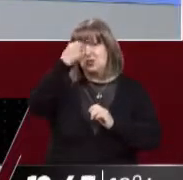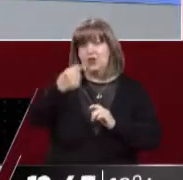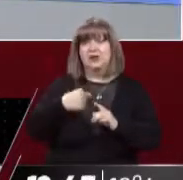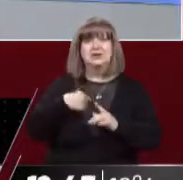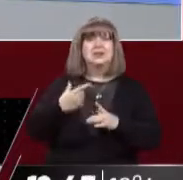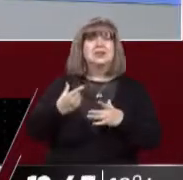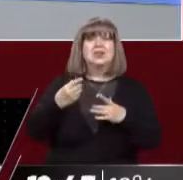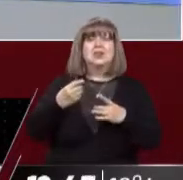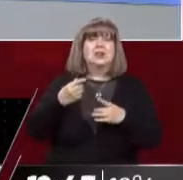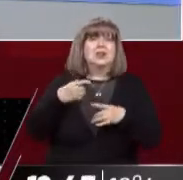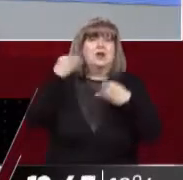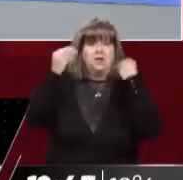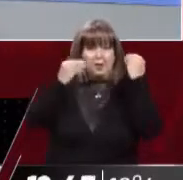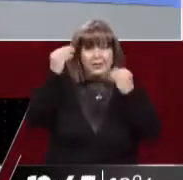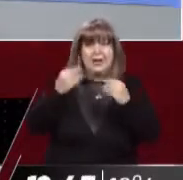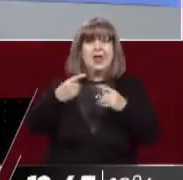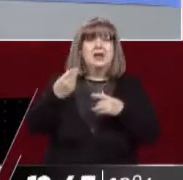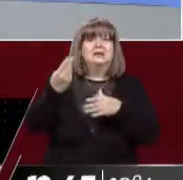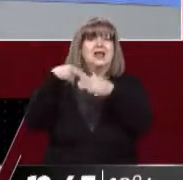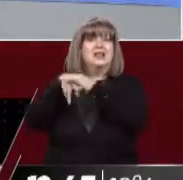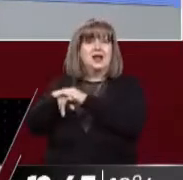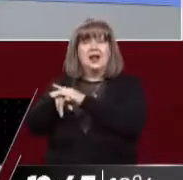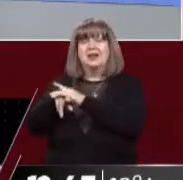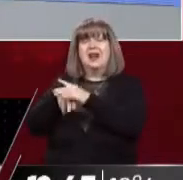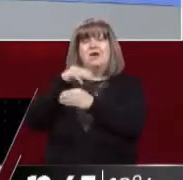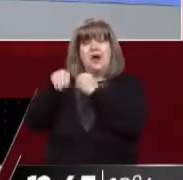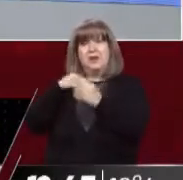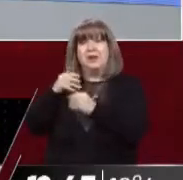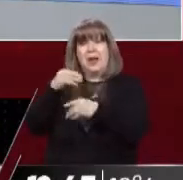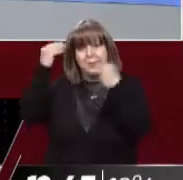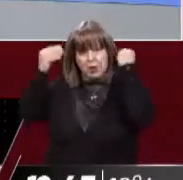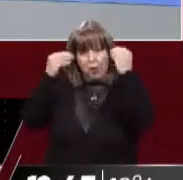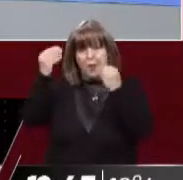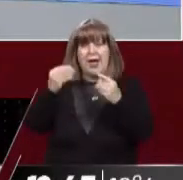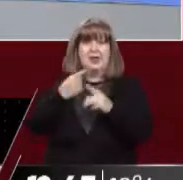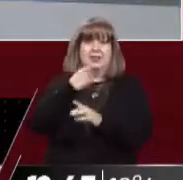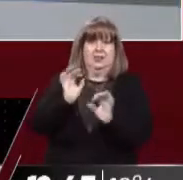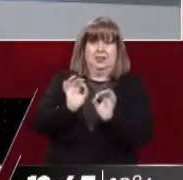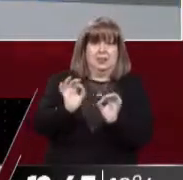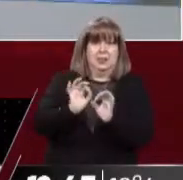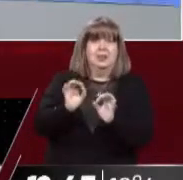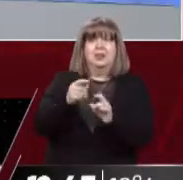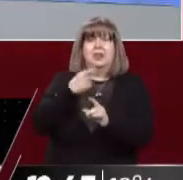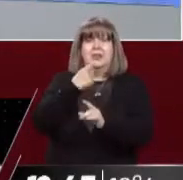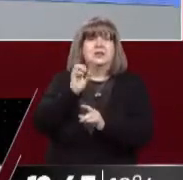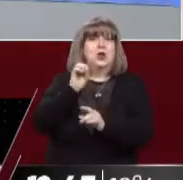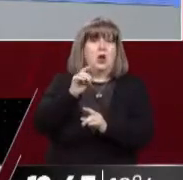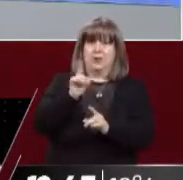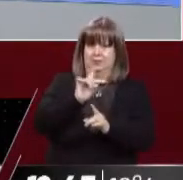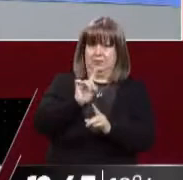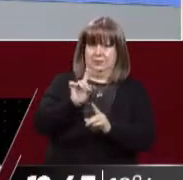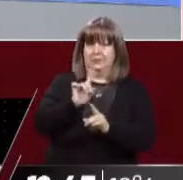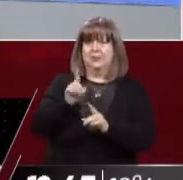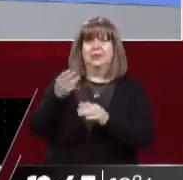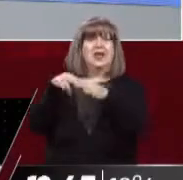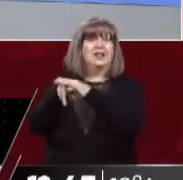está muy preocupada. El chofer está internado en este momento, fuera de peligro, pero de nuevo, podría ser otra la situación. Los vamos a estar informando